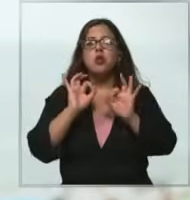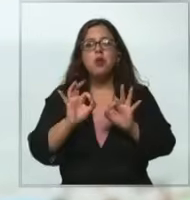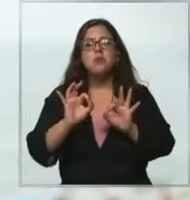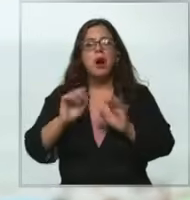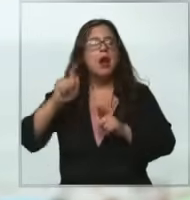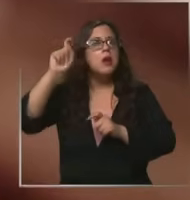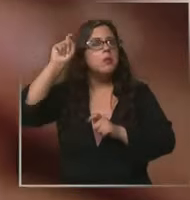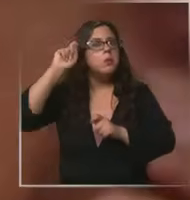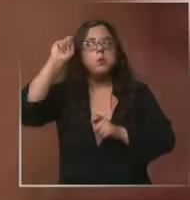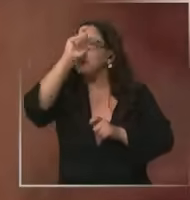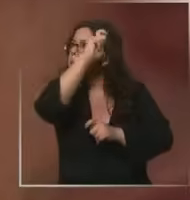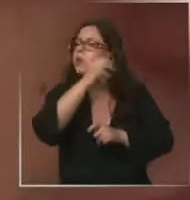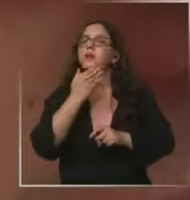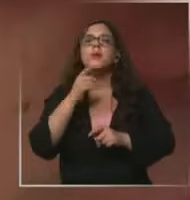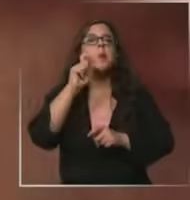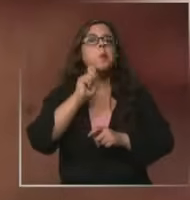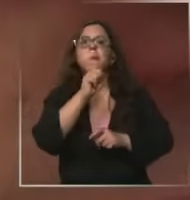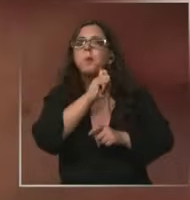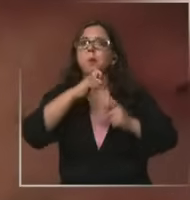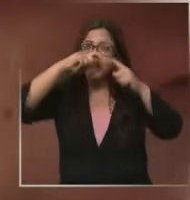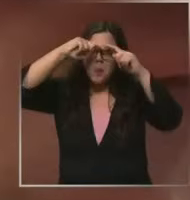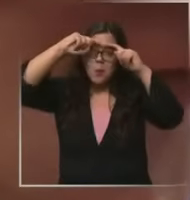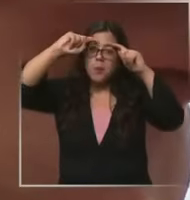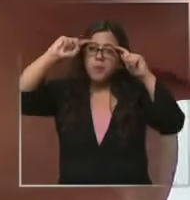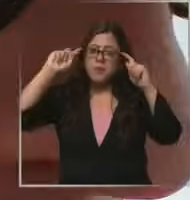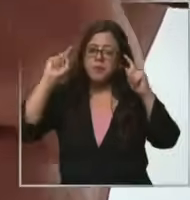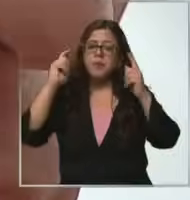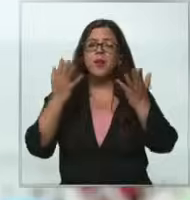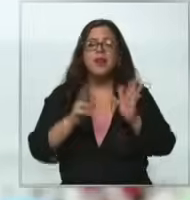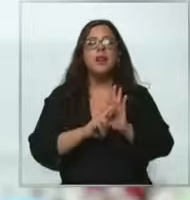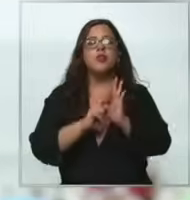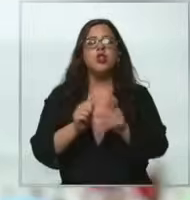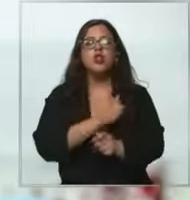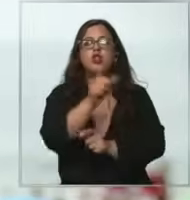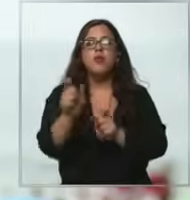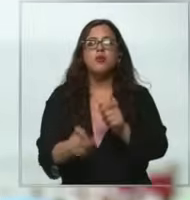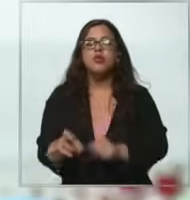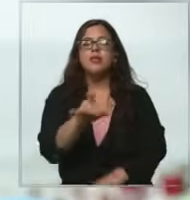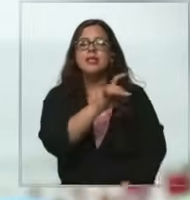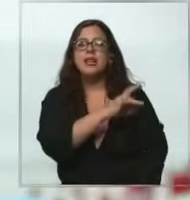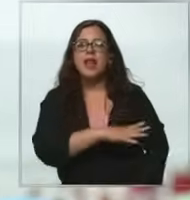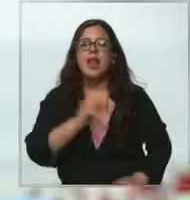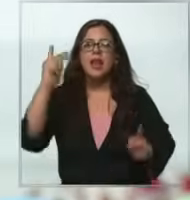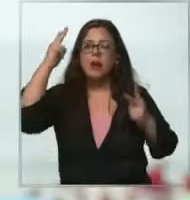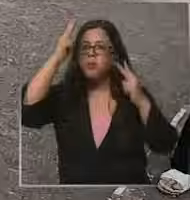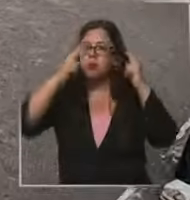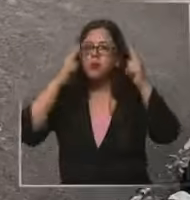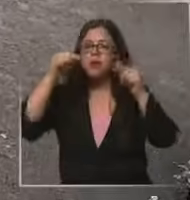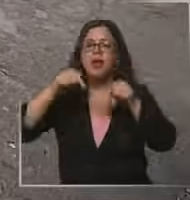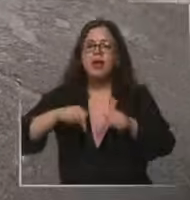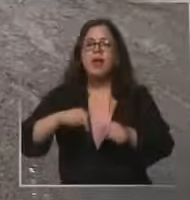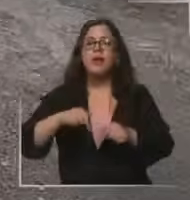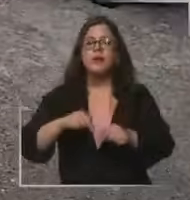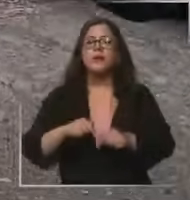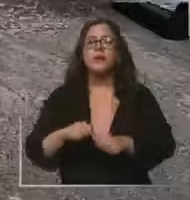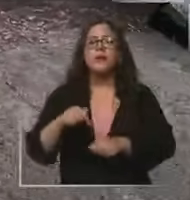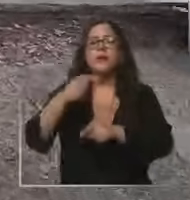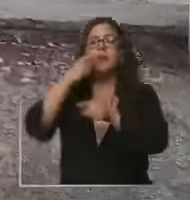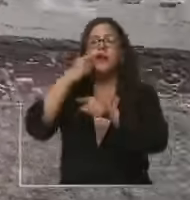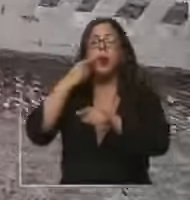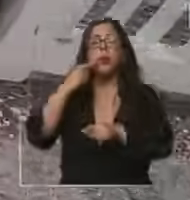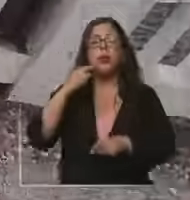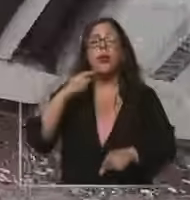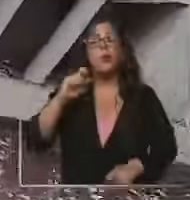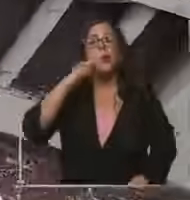degradado, barba, perfilado de ceja, diseño, representando a todos los barberos chilenos acá en Cartagena. León es un hombre